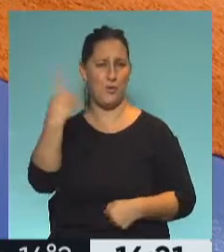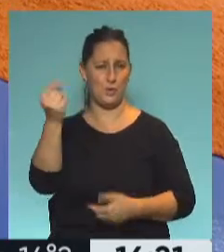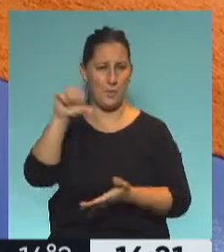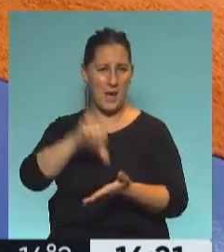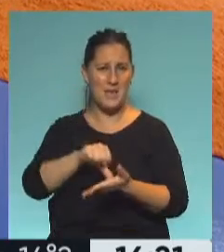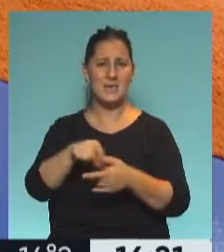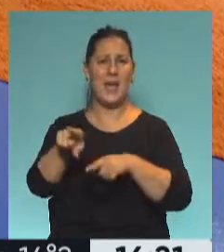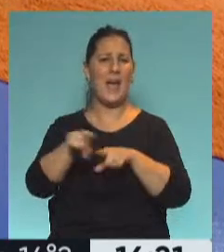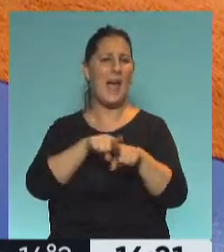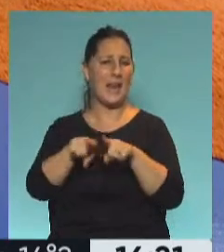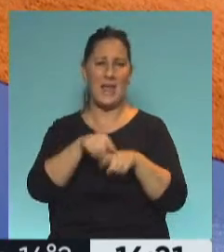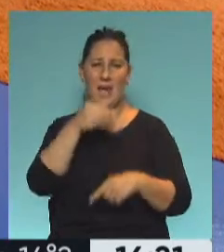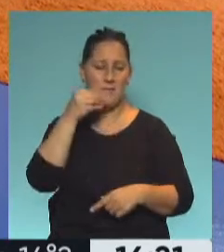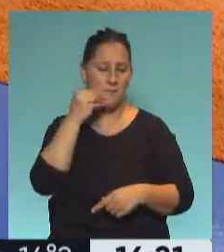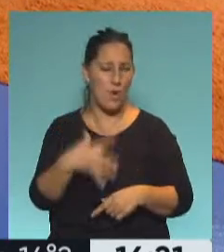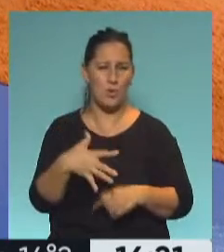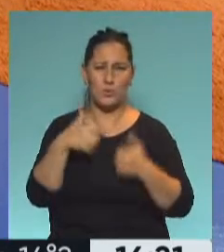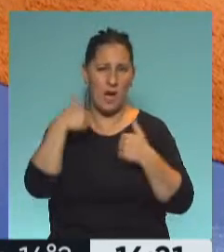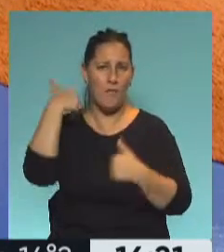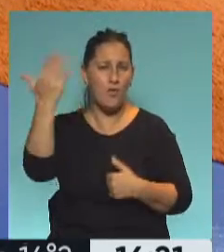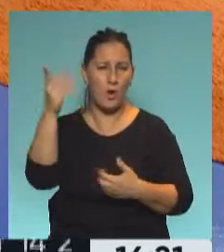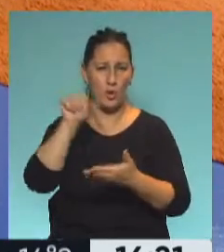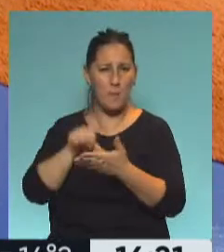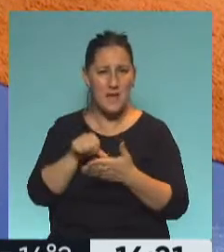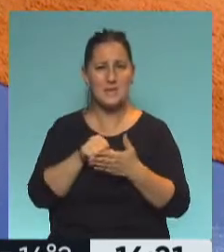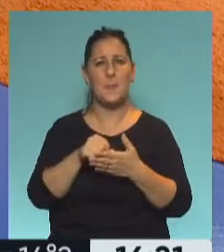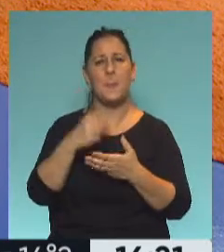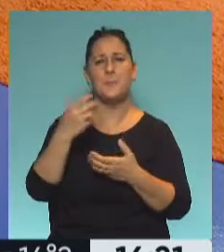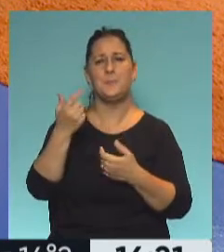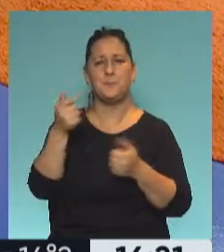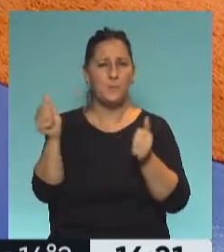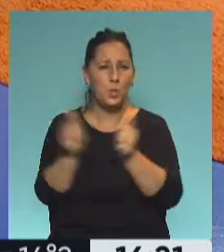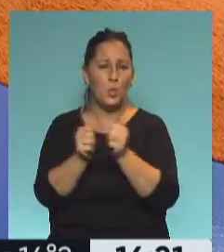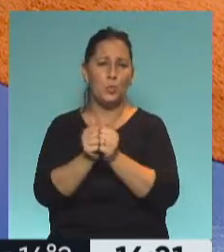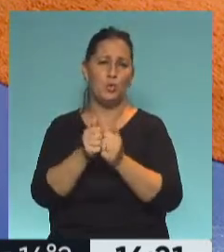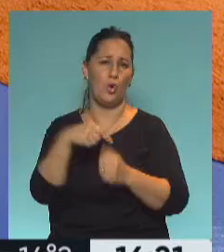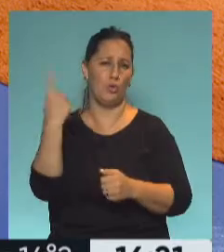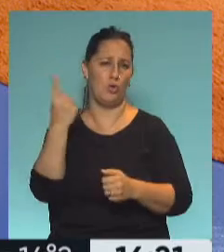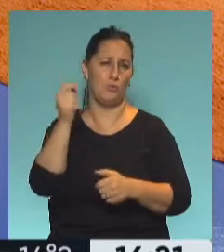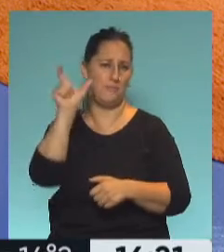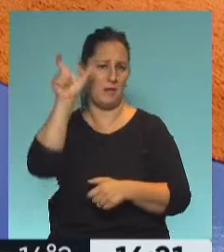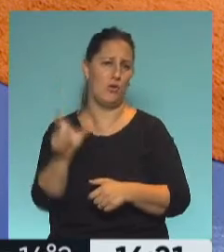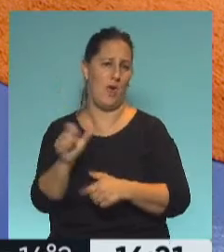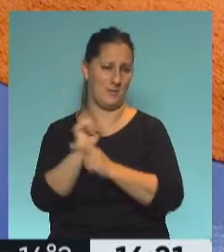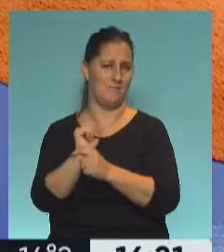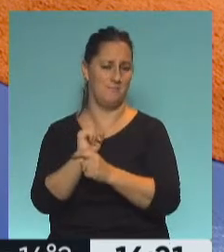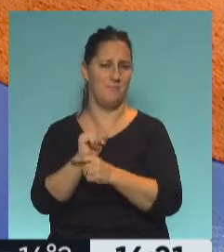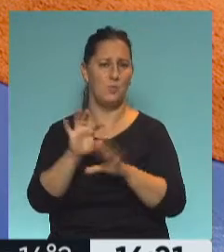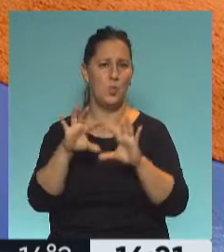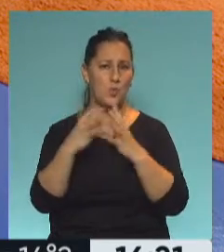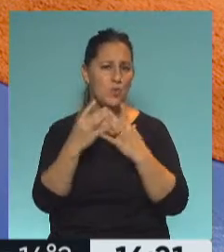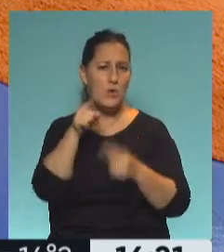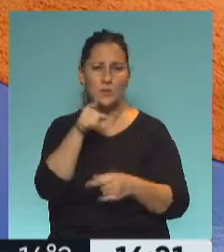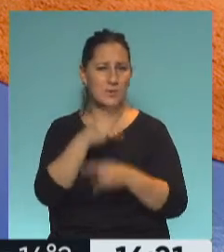que has hecho una carrera impresionante afuera también, grabando con artistas más destacados del mundo, pero que, bueno, que eso siempre se